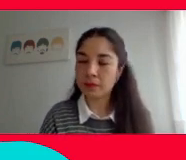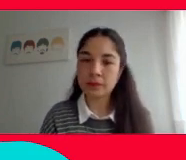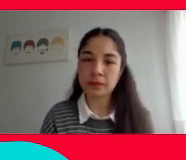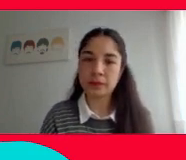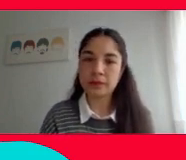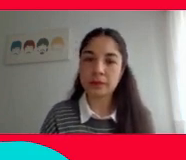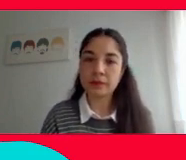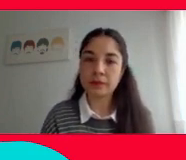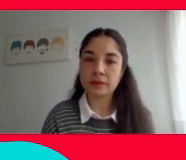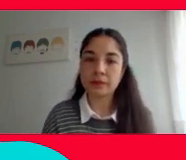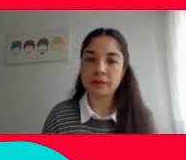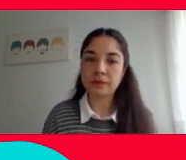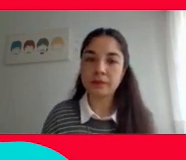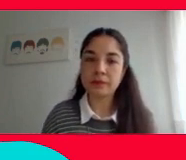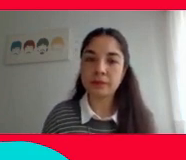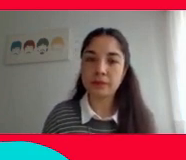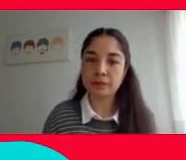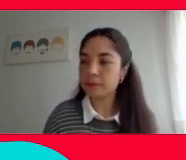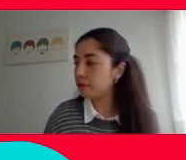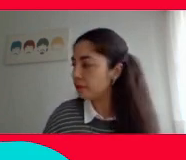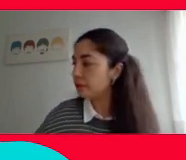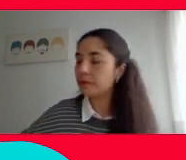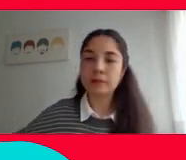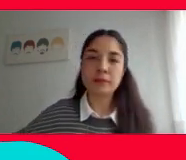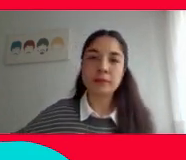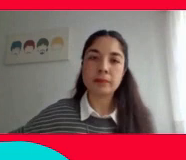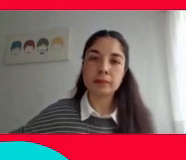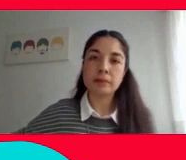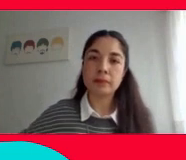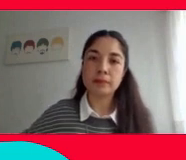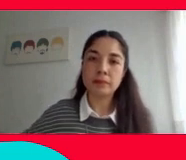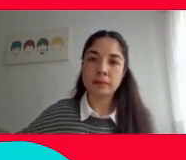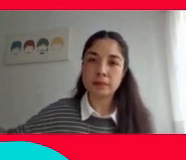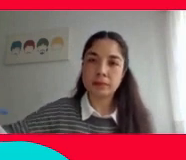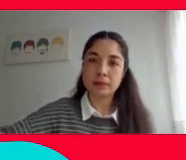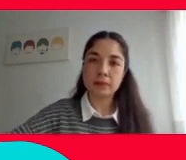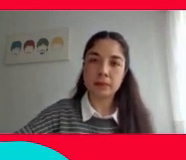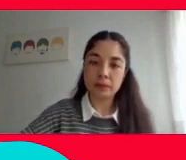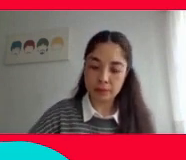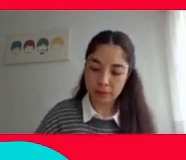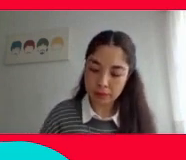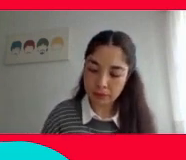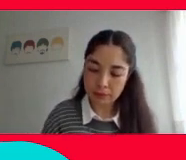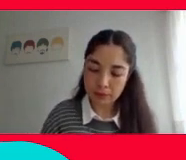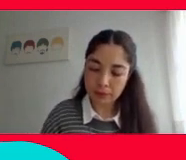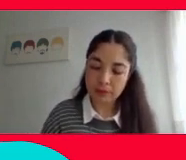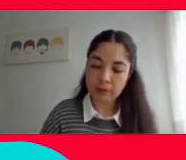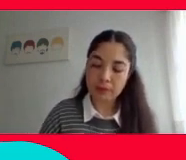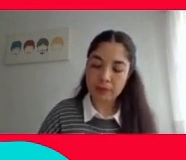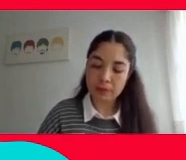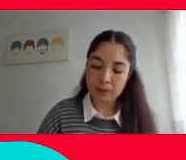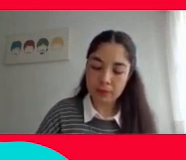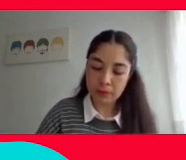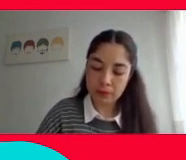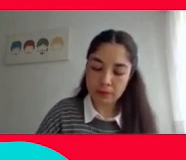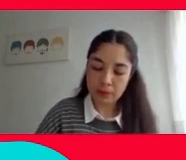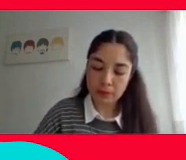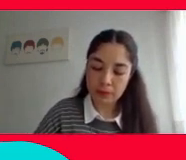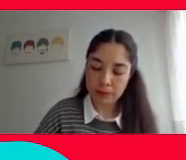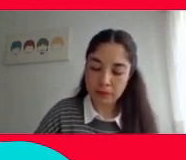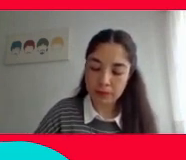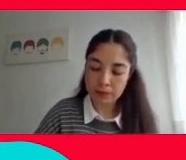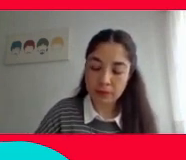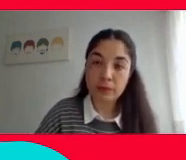conocida como el linaje P1, que se origina en Brasil, en Manaus. Y otra es la nueva variante de interés, que